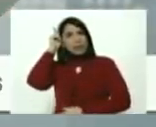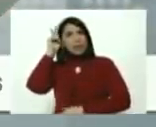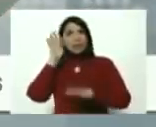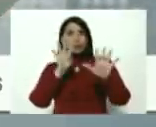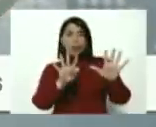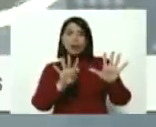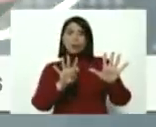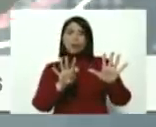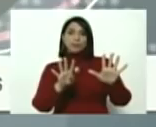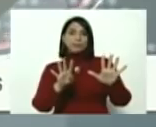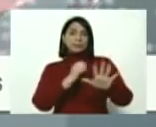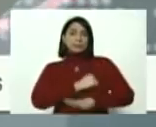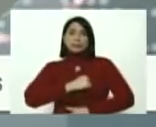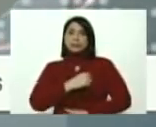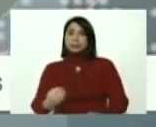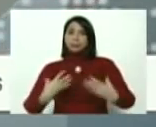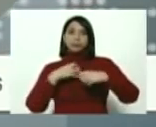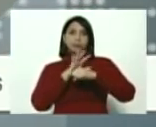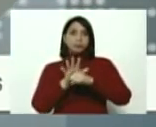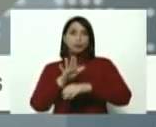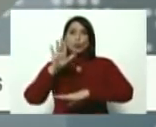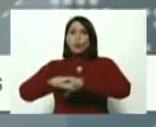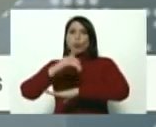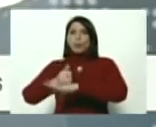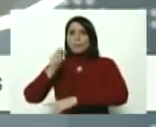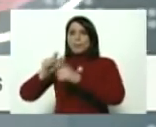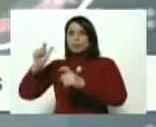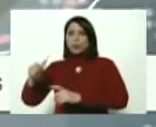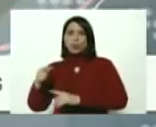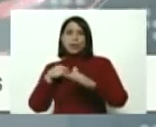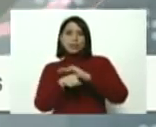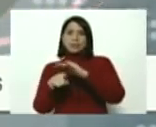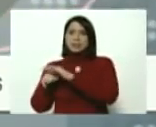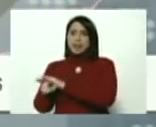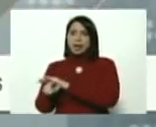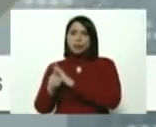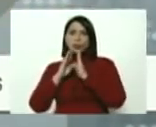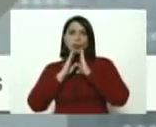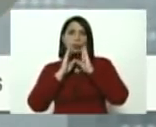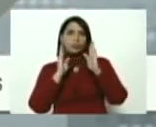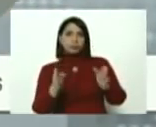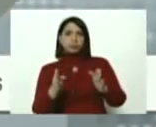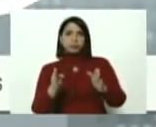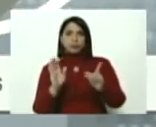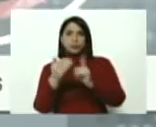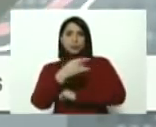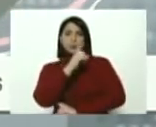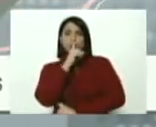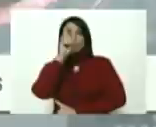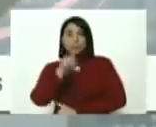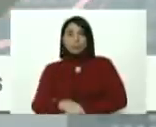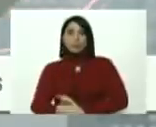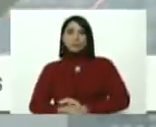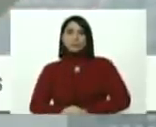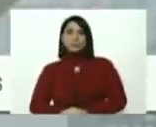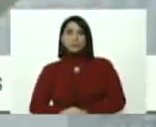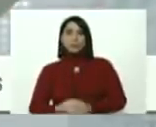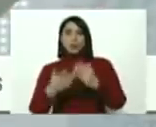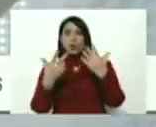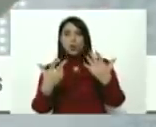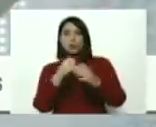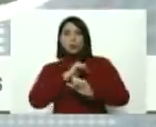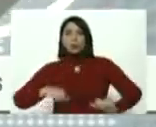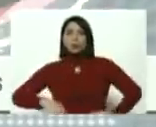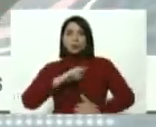resultaron infectados por connacionales que ingresaron a través de trochas clandestinas. También tenemos el caso de 8 guardias